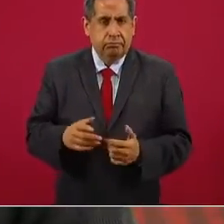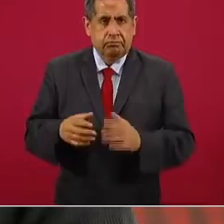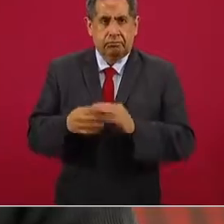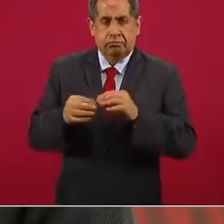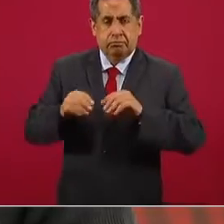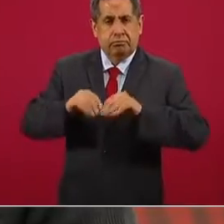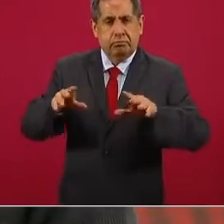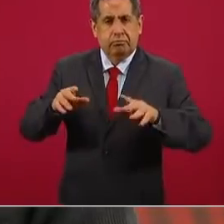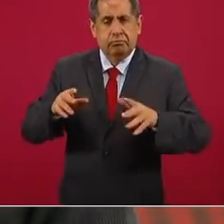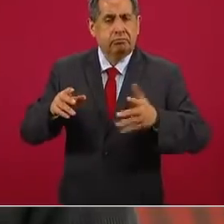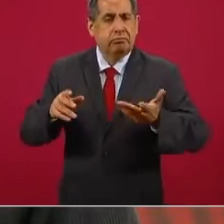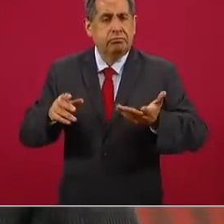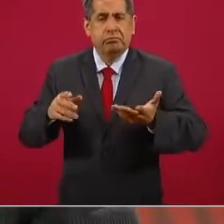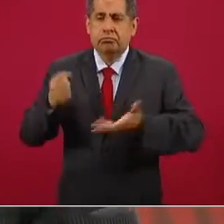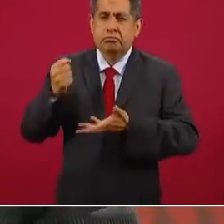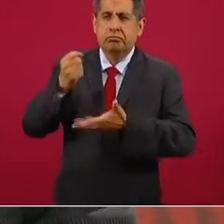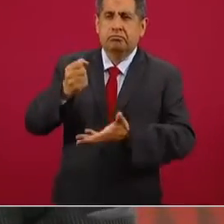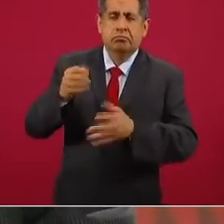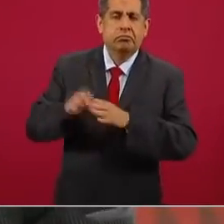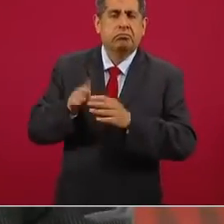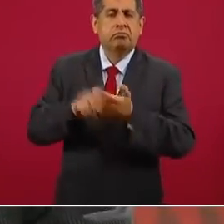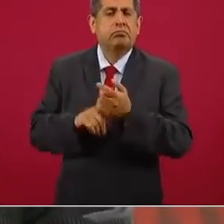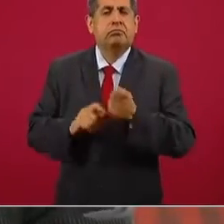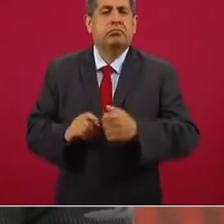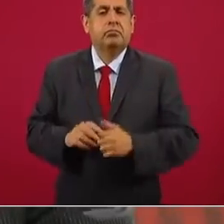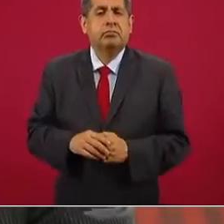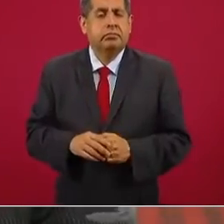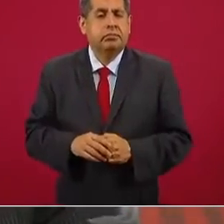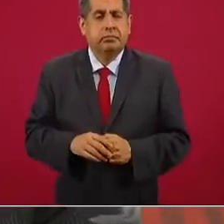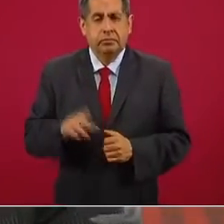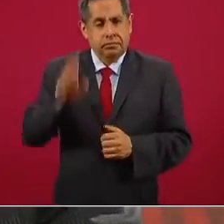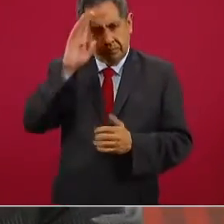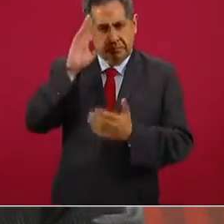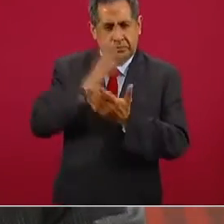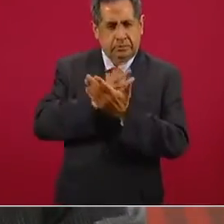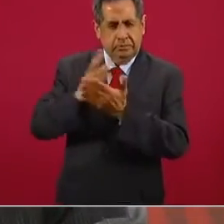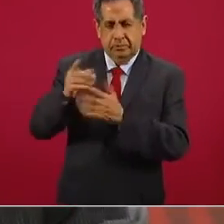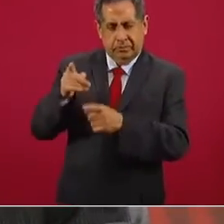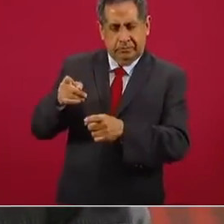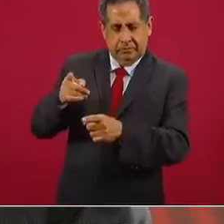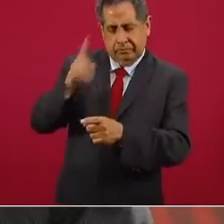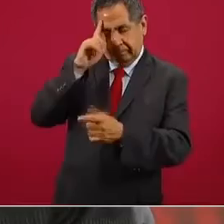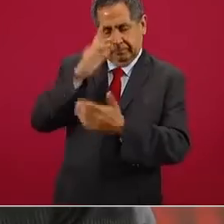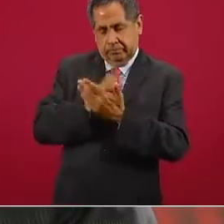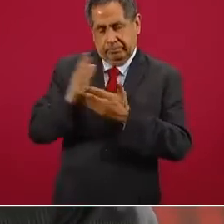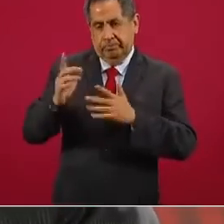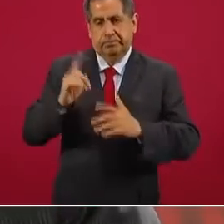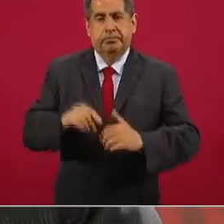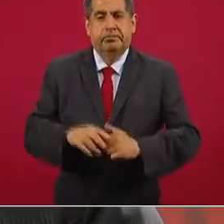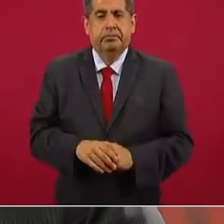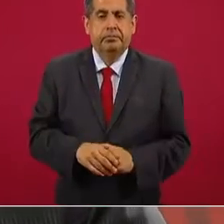este presupuesto excesivo desde mi punto de vista.